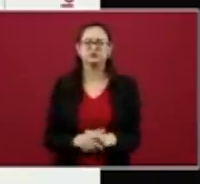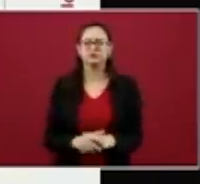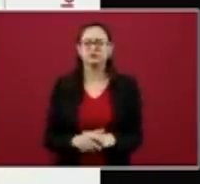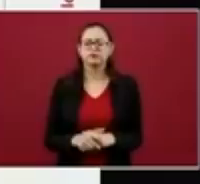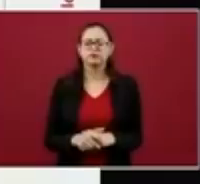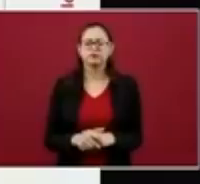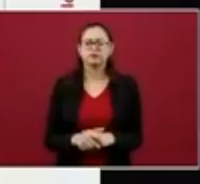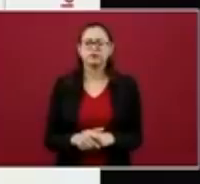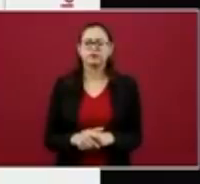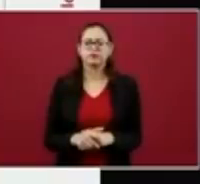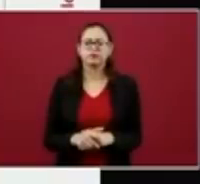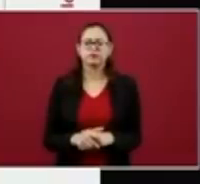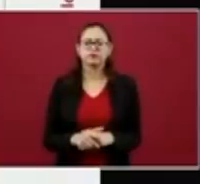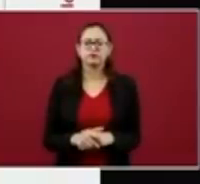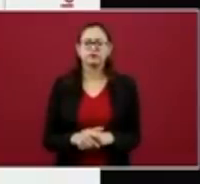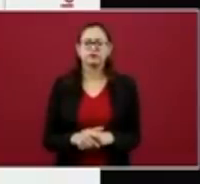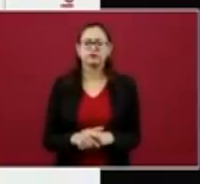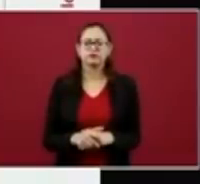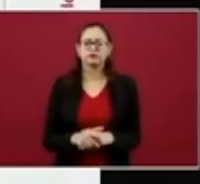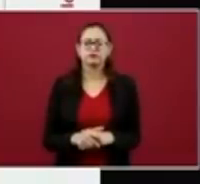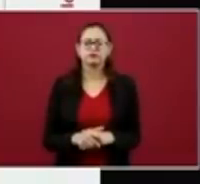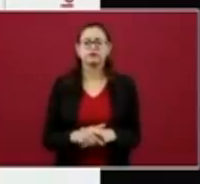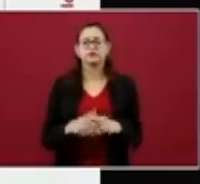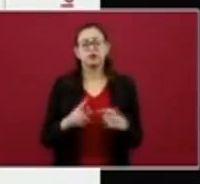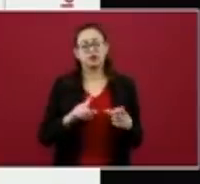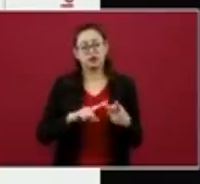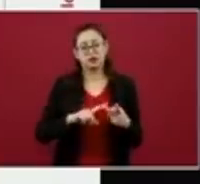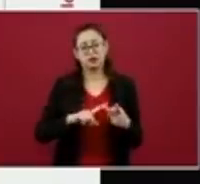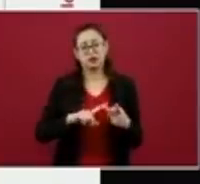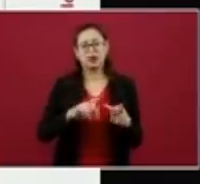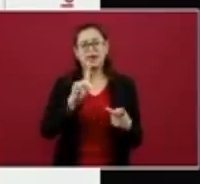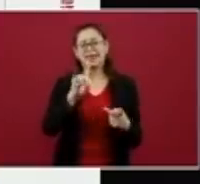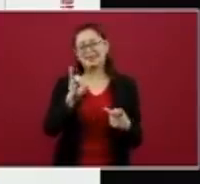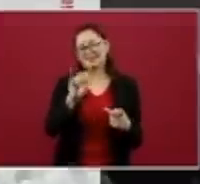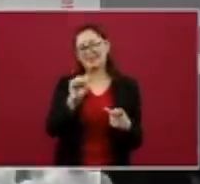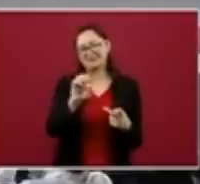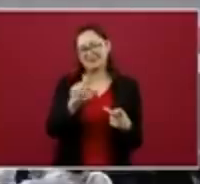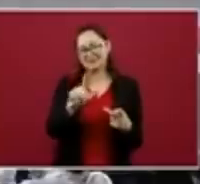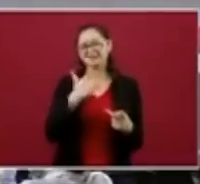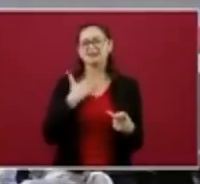En relación a las ventas de diésel, la siguiente, por favor,